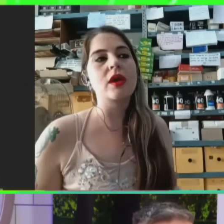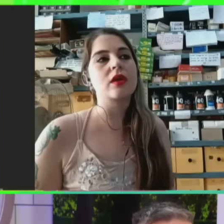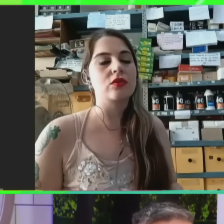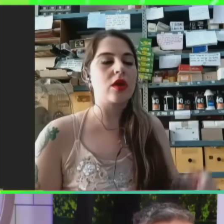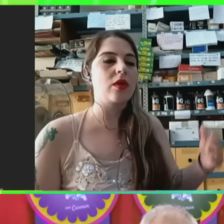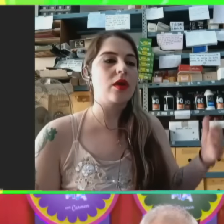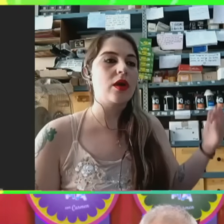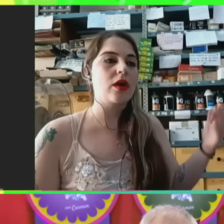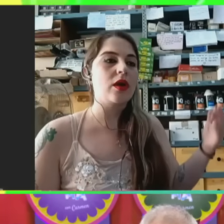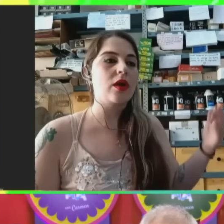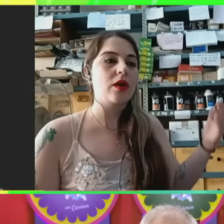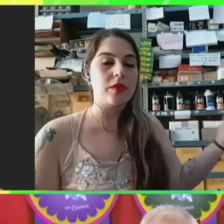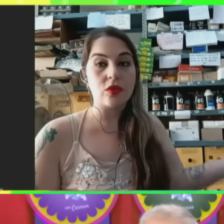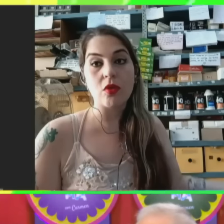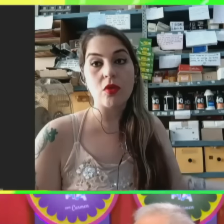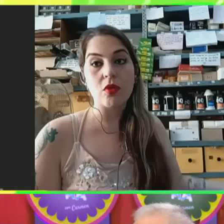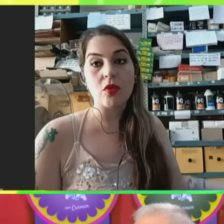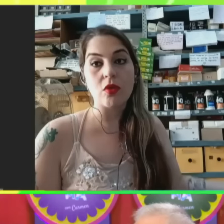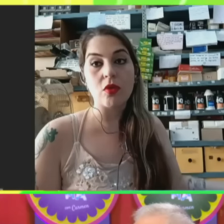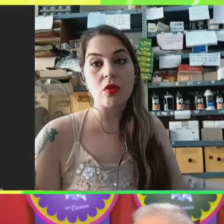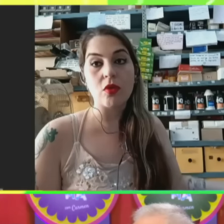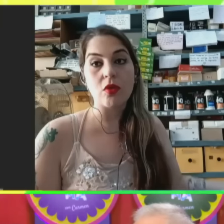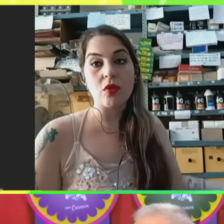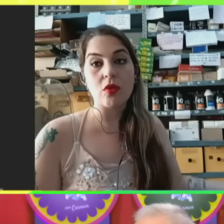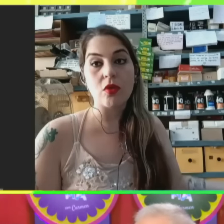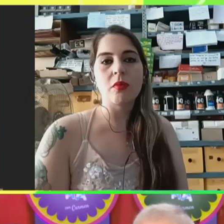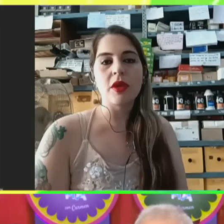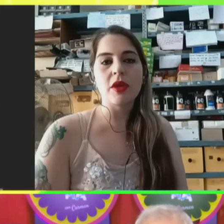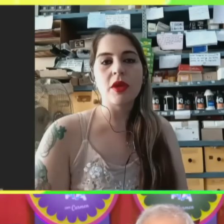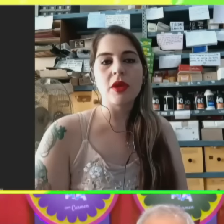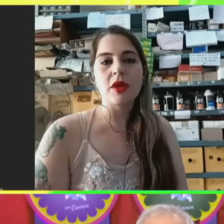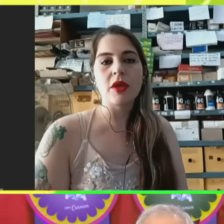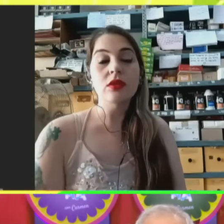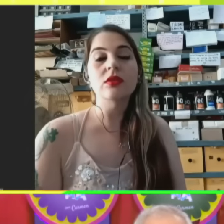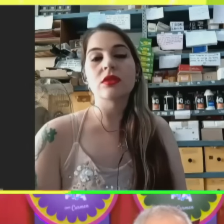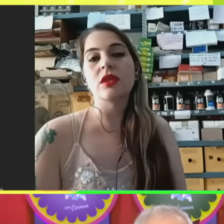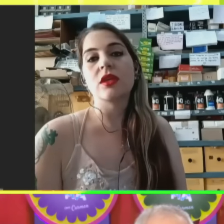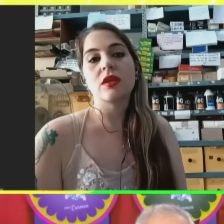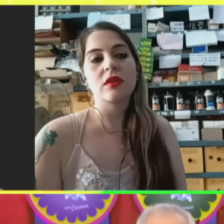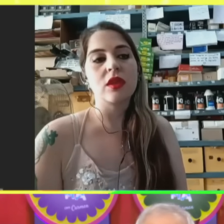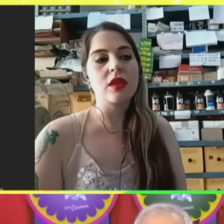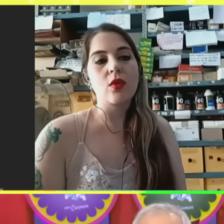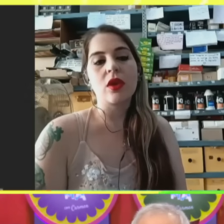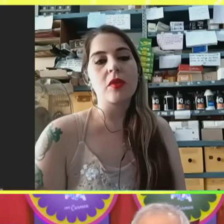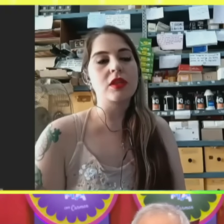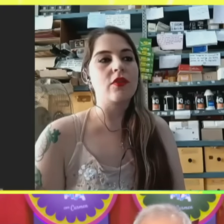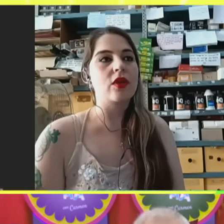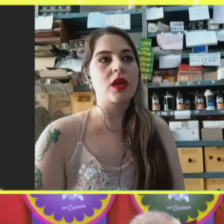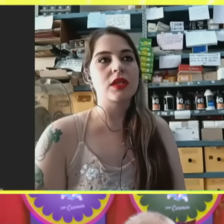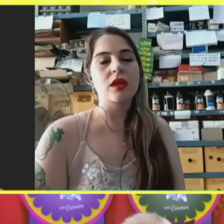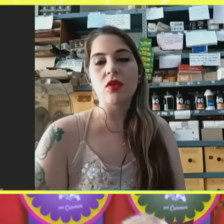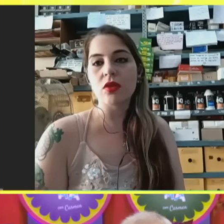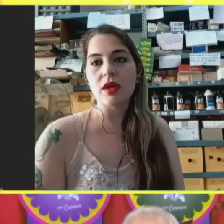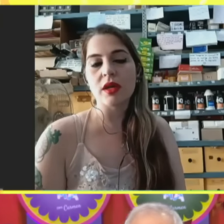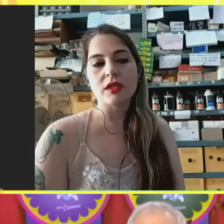una amiga. Pero sé que tuviste problemas de no tener dónde vivir, no tener qué comer. Claro, sí. Desde que, bueno, que a mí me estafaron la